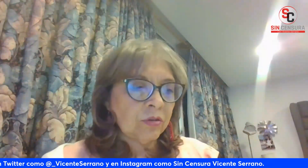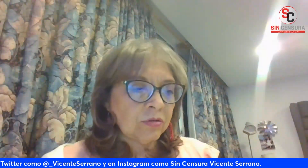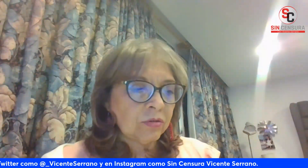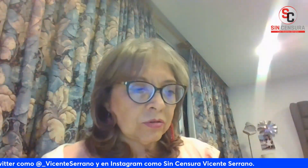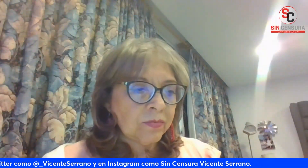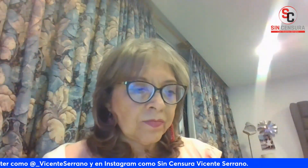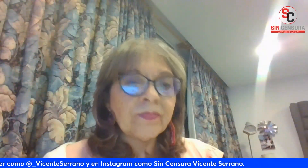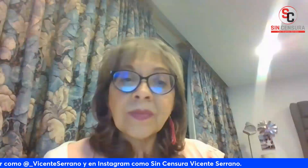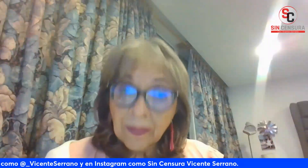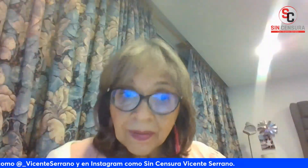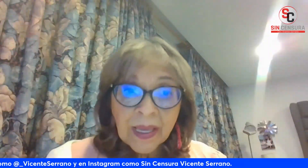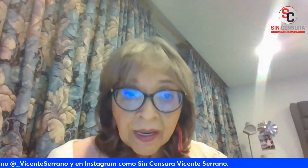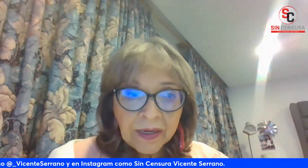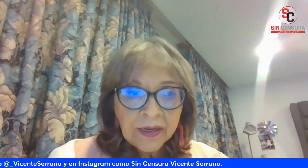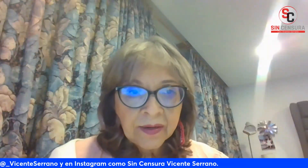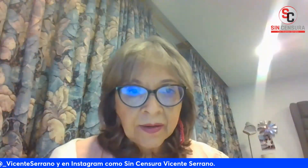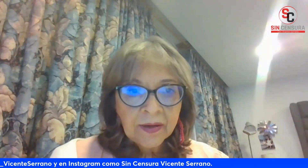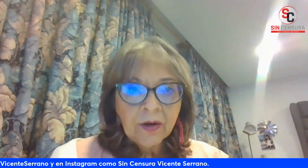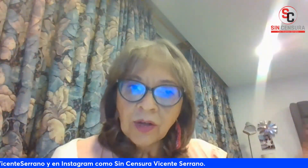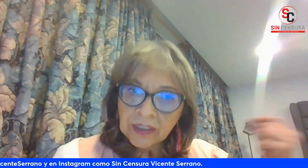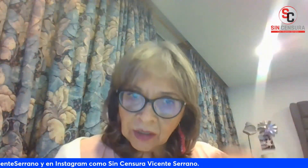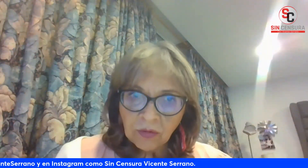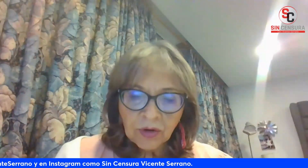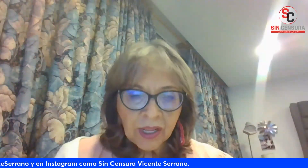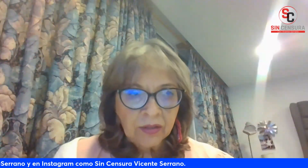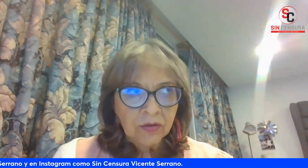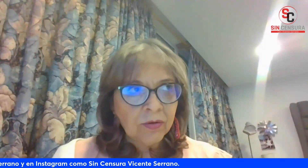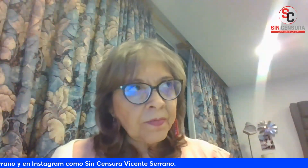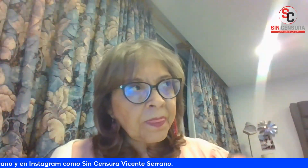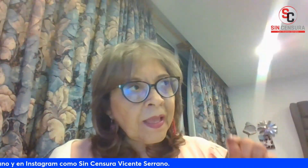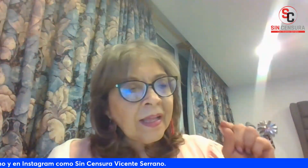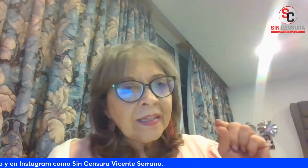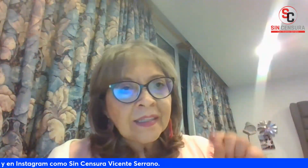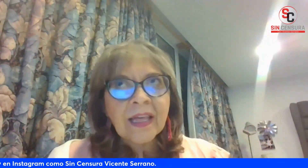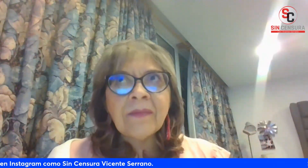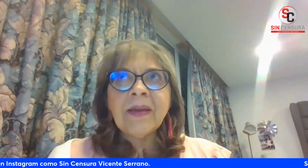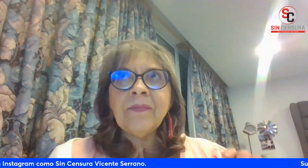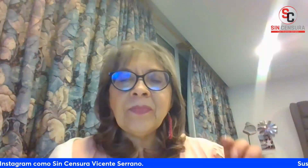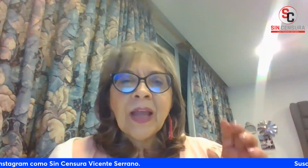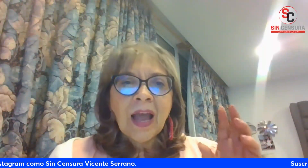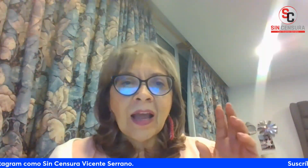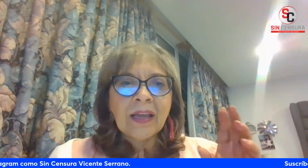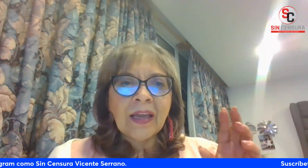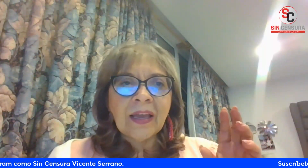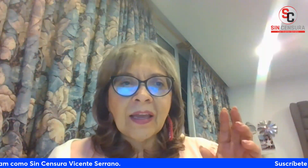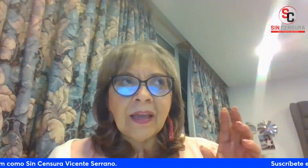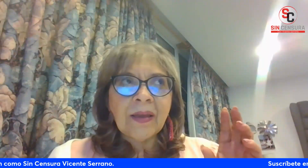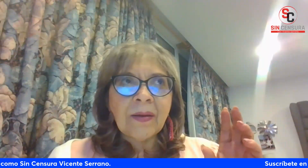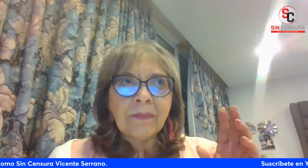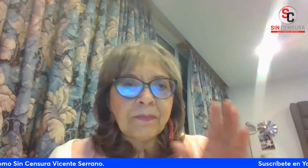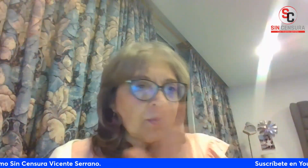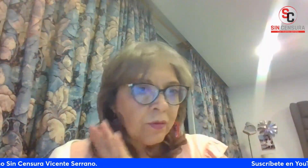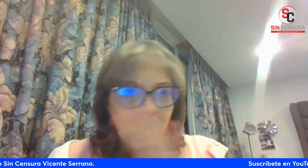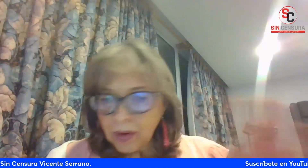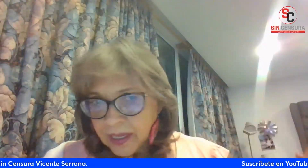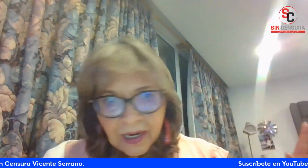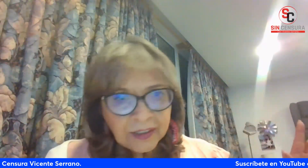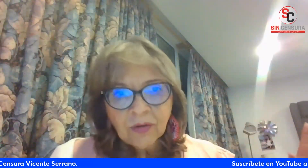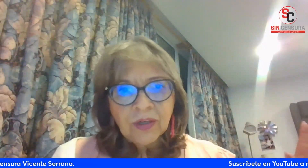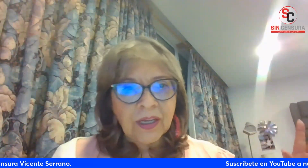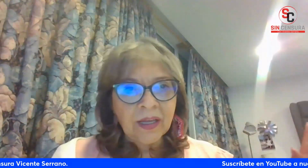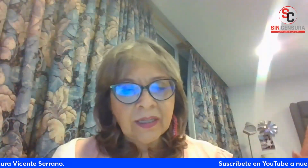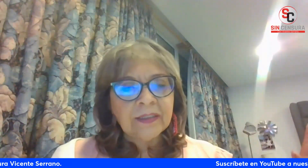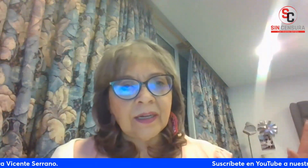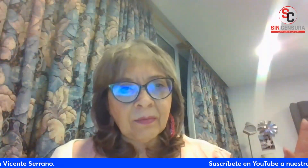de nosotros. También lo que está ocurriendo se debe a que por